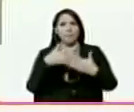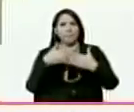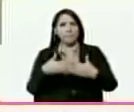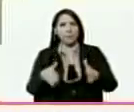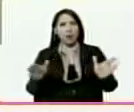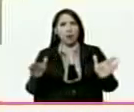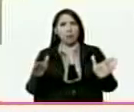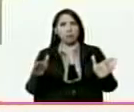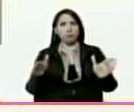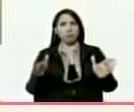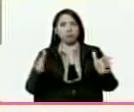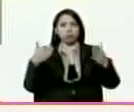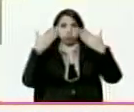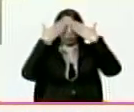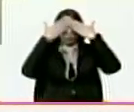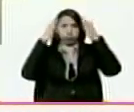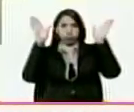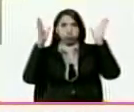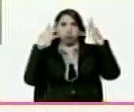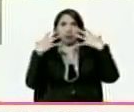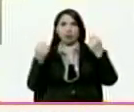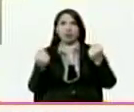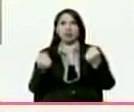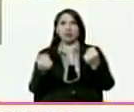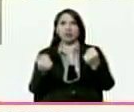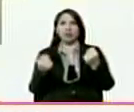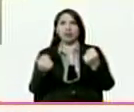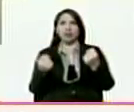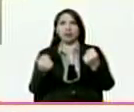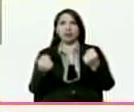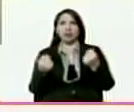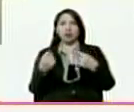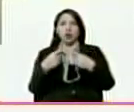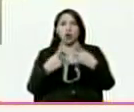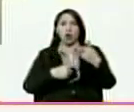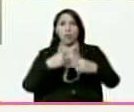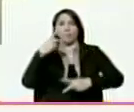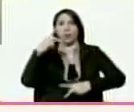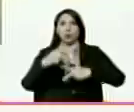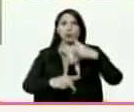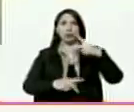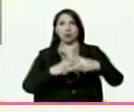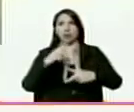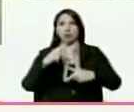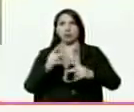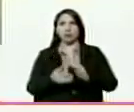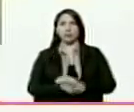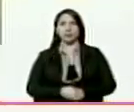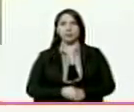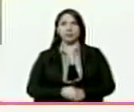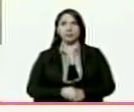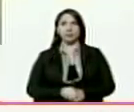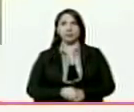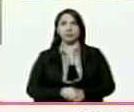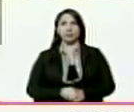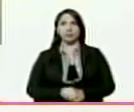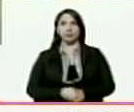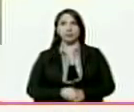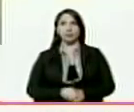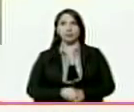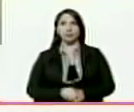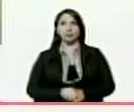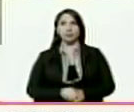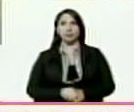para entender las causas de otros procesos politizados y que al